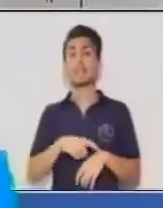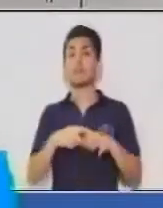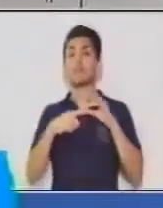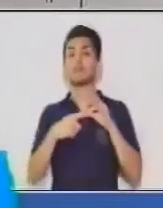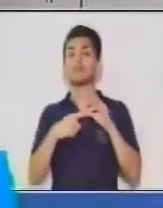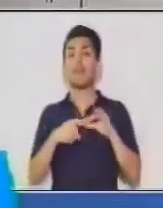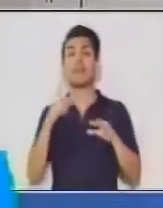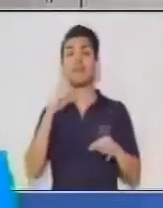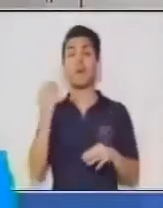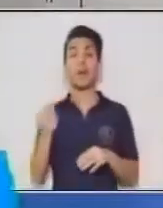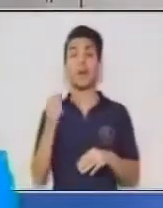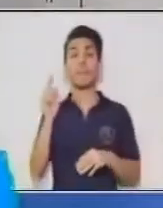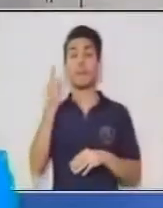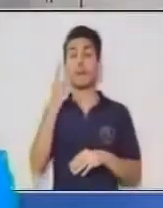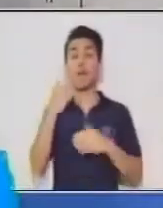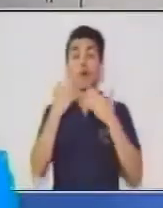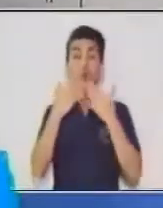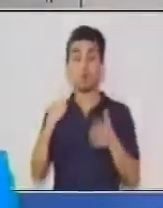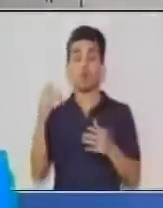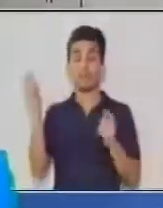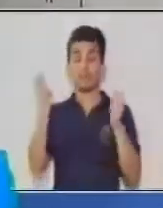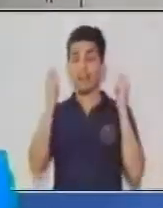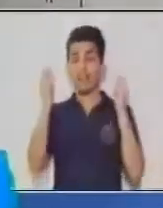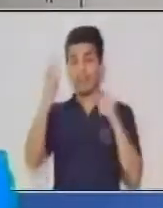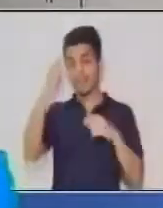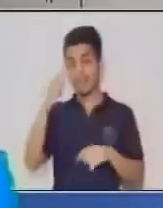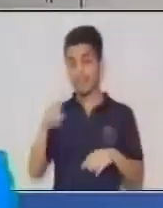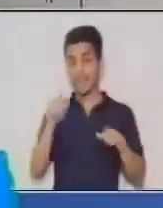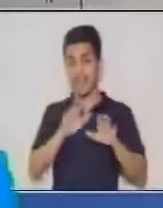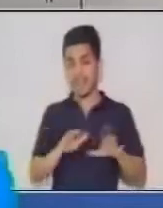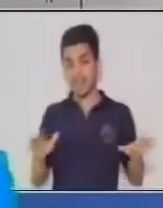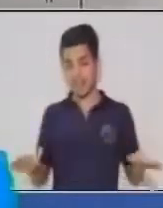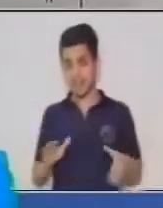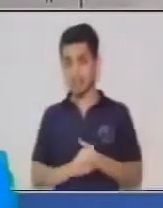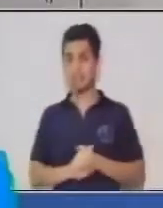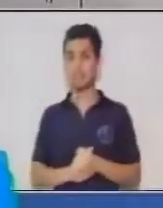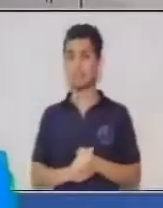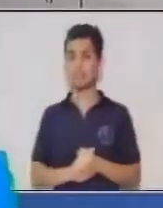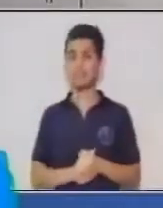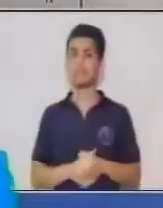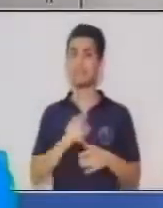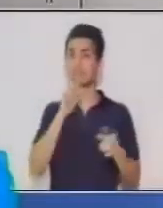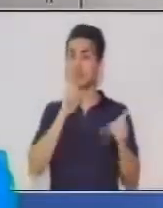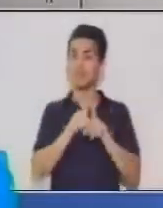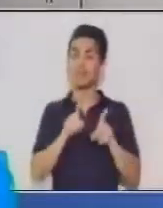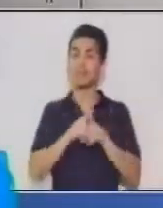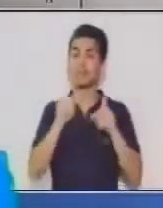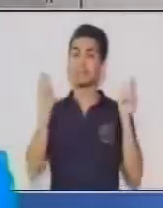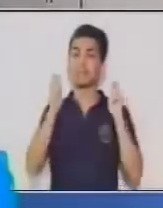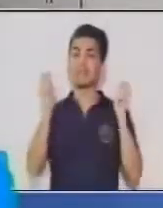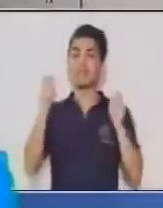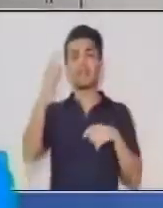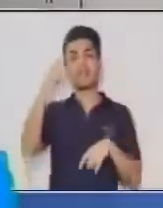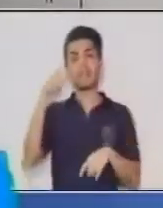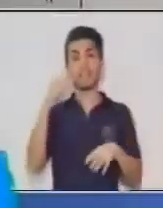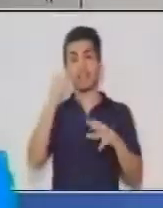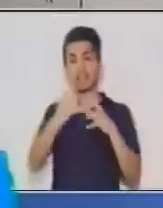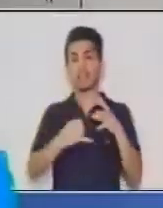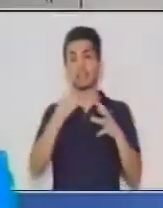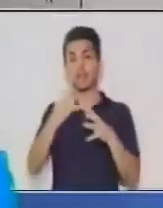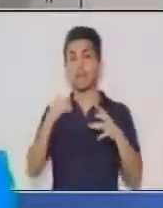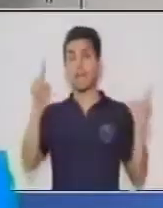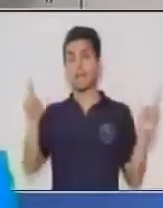del año, porque el 1 de octubre se celebra el Día del Niño y también se celebra el Día Internacional de la